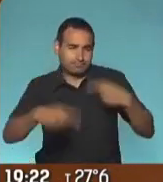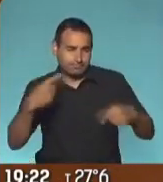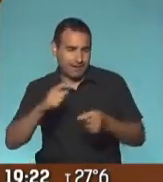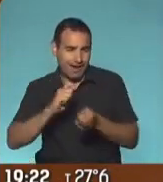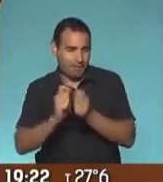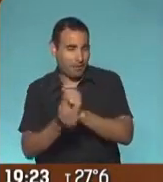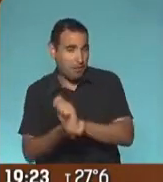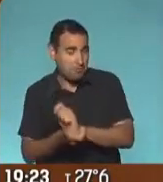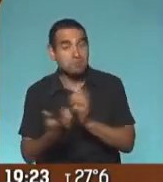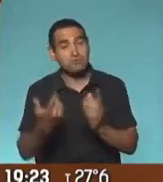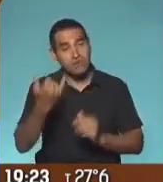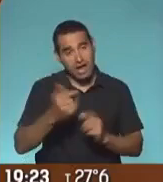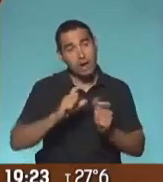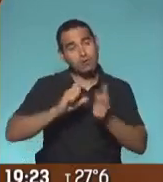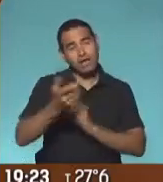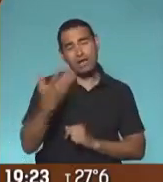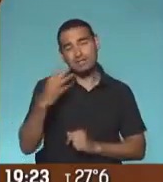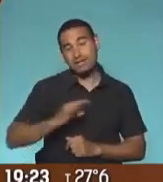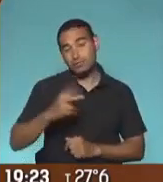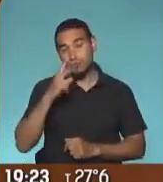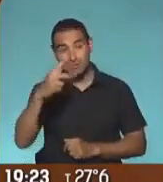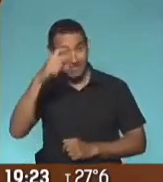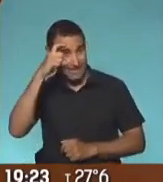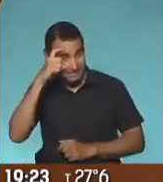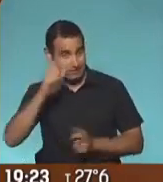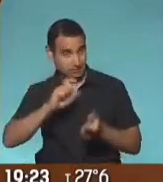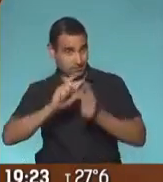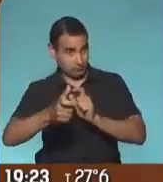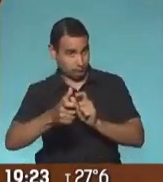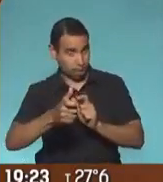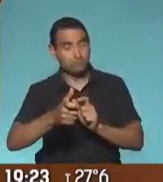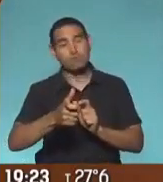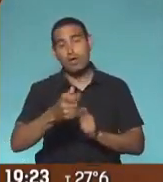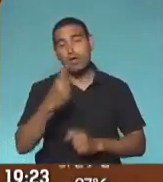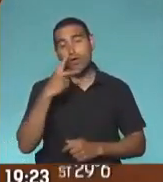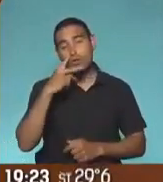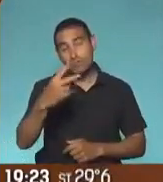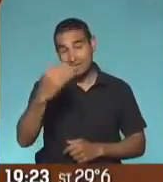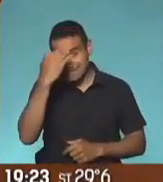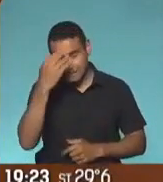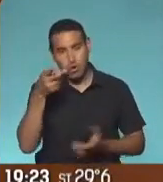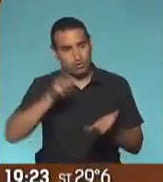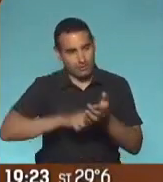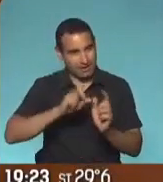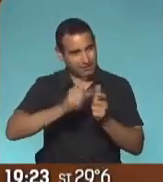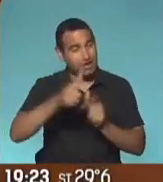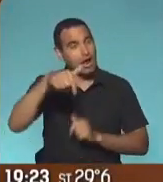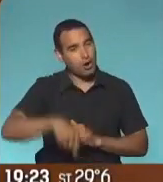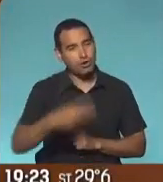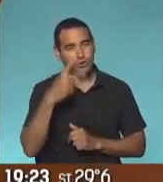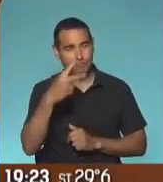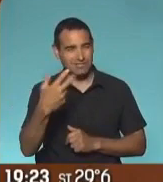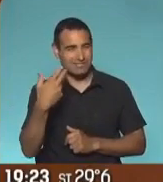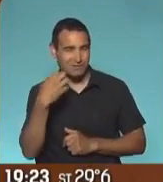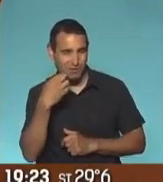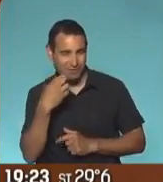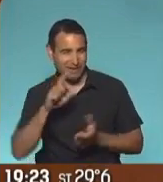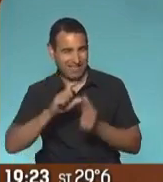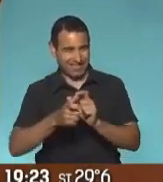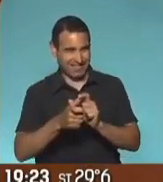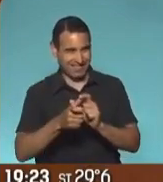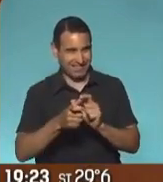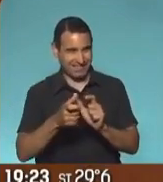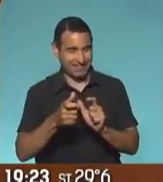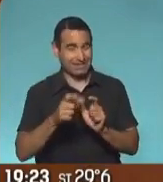tuvimos una actualización en 2010, otra en 2015 y esta en 2019. Nada más